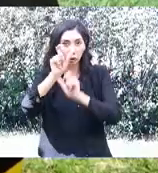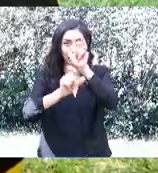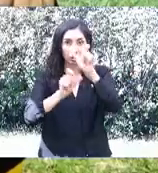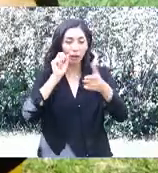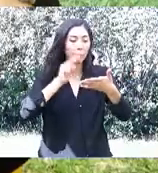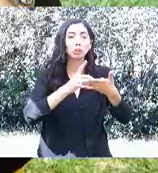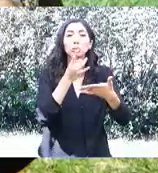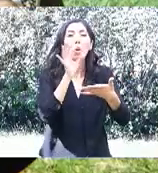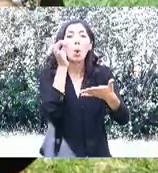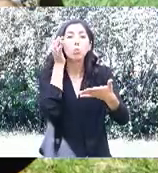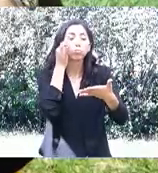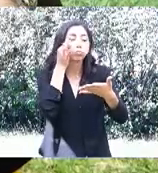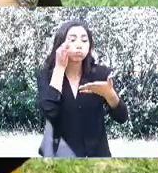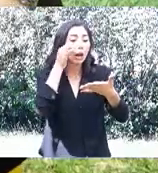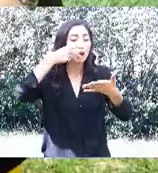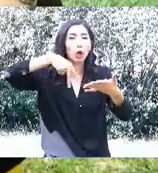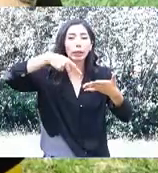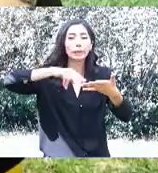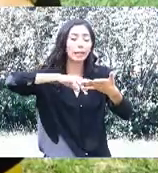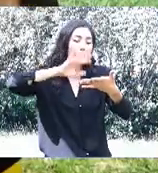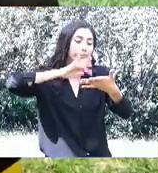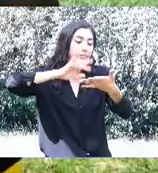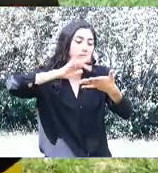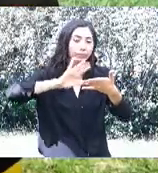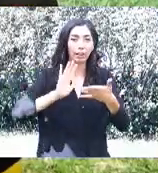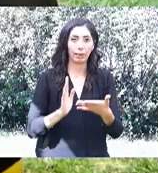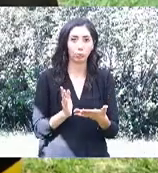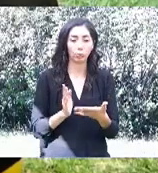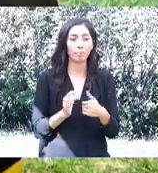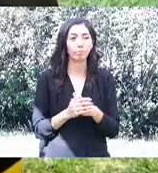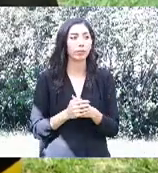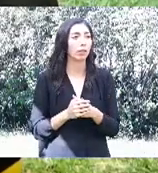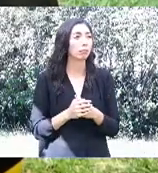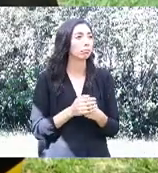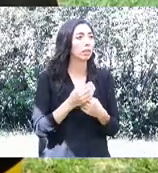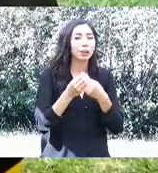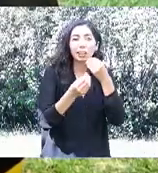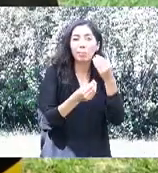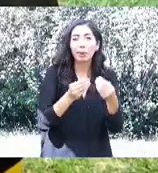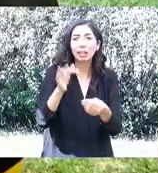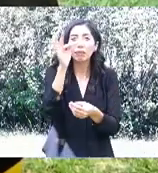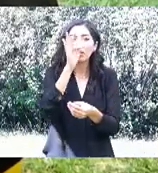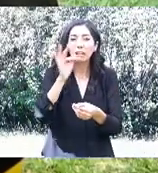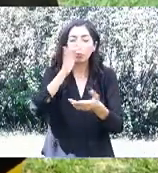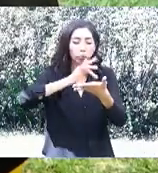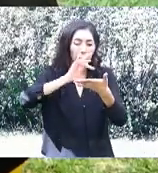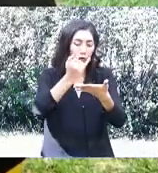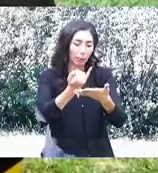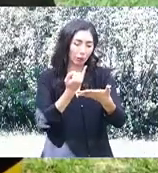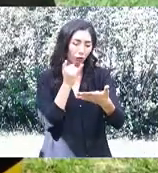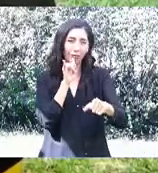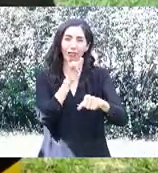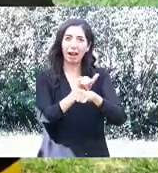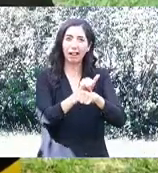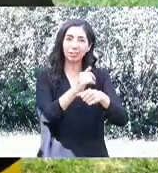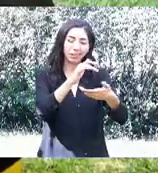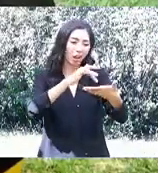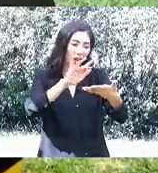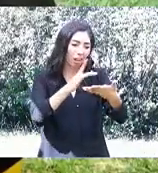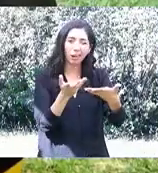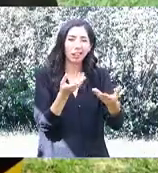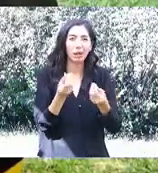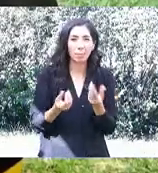usa para leer noticias informarse Entonces qué pasa si en esa plataforma existe esa información es decir contenido factualmente